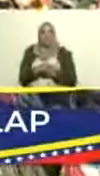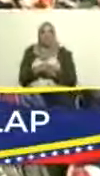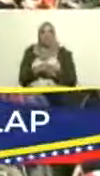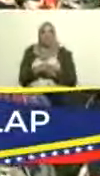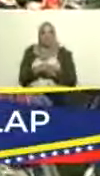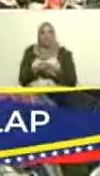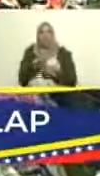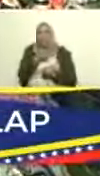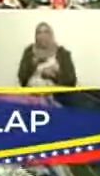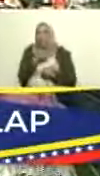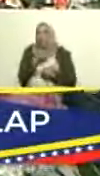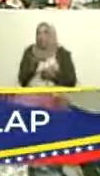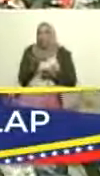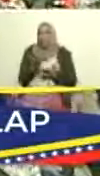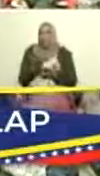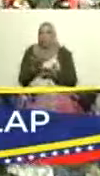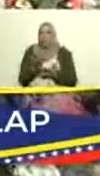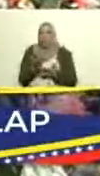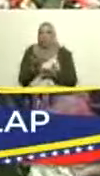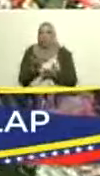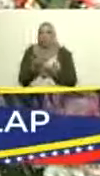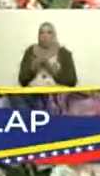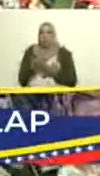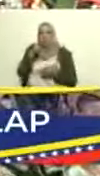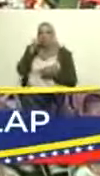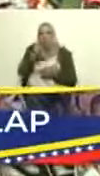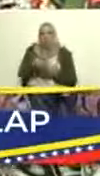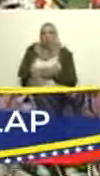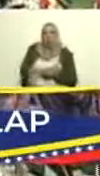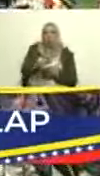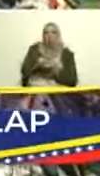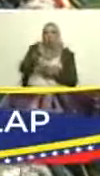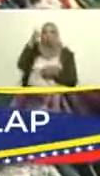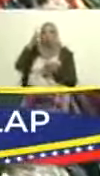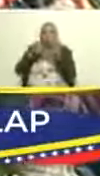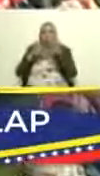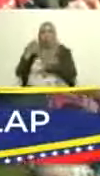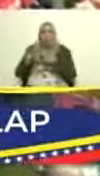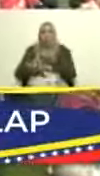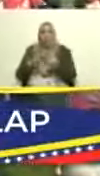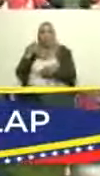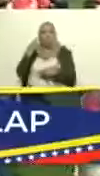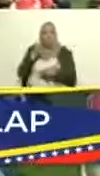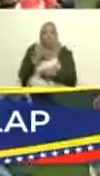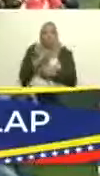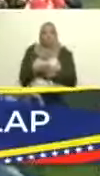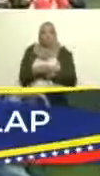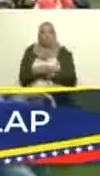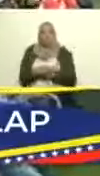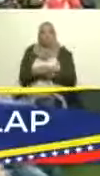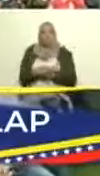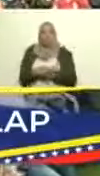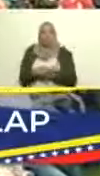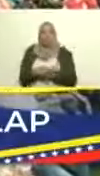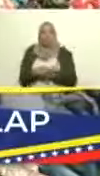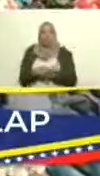¿Milagro de quién? Del pueblo chavista y bolivariano.